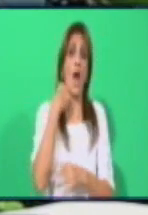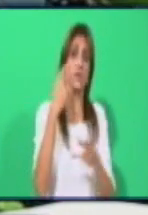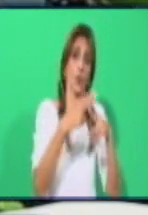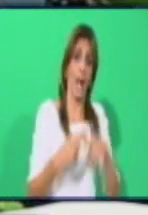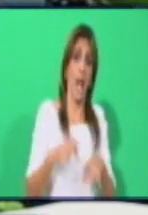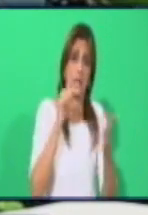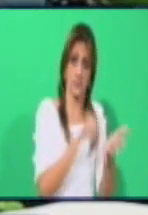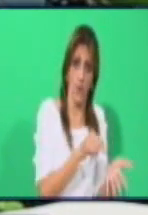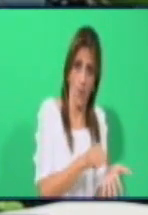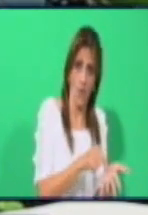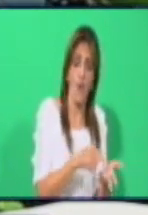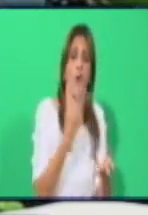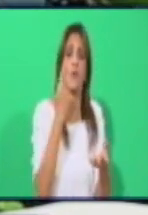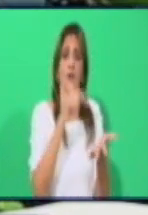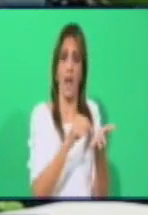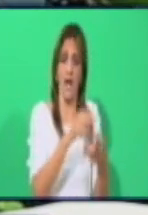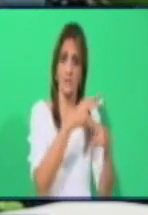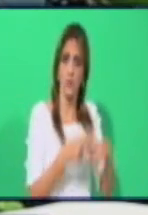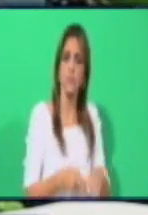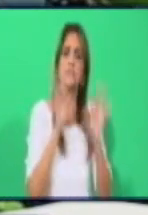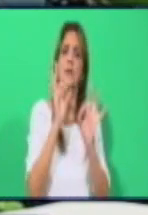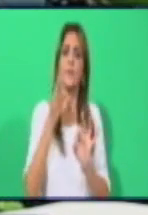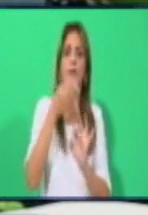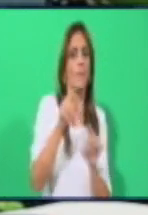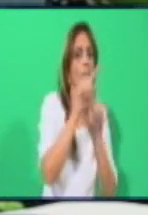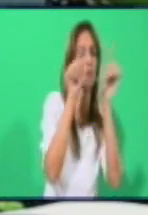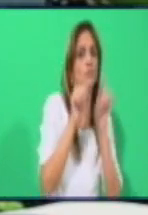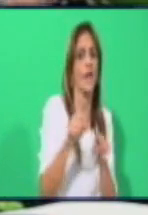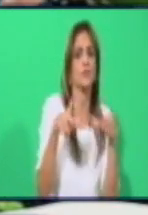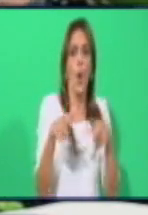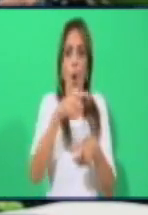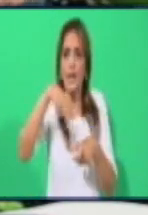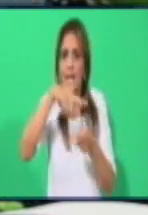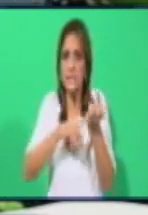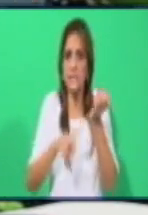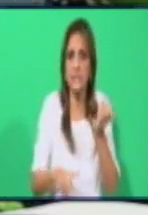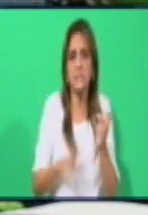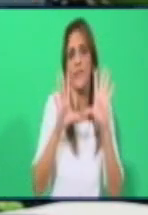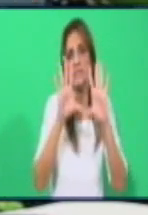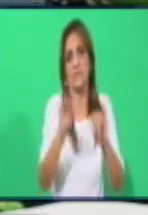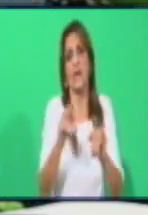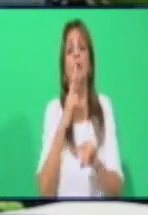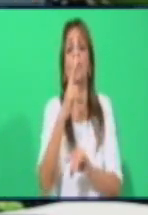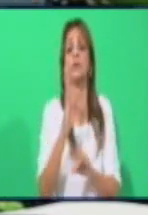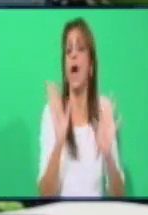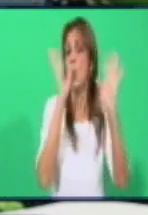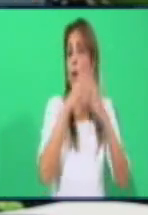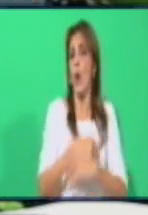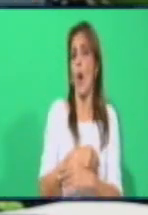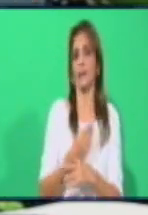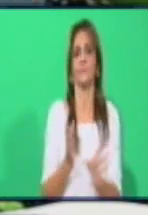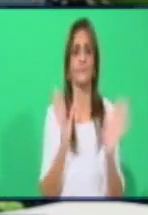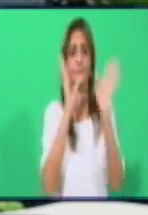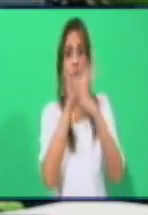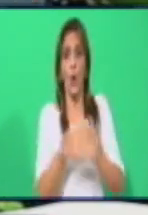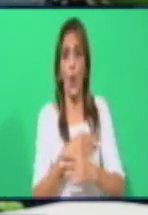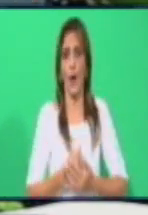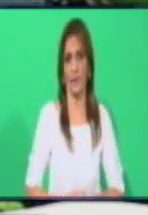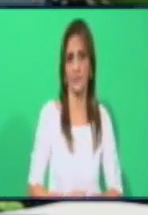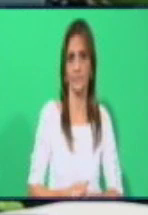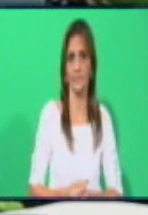años anotados y que cada vez que iban le decían no hay. Y eso no se correspondía con la información que habían dado aquí los compañeros